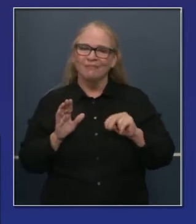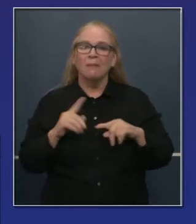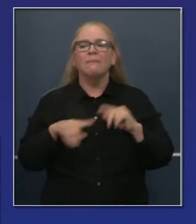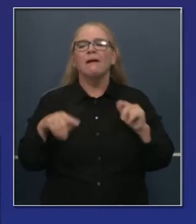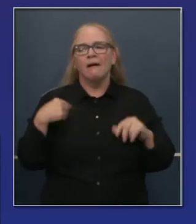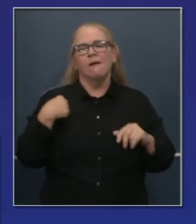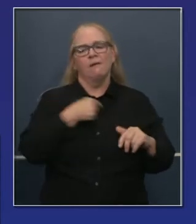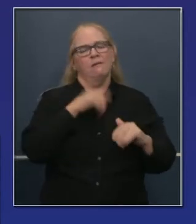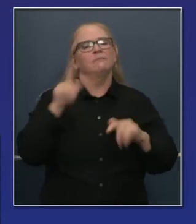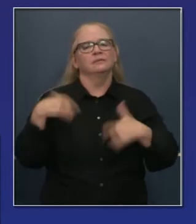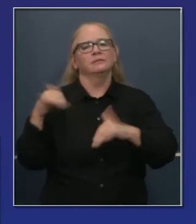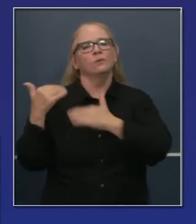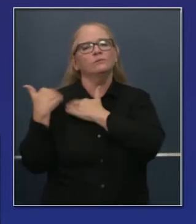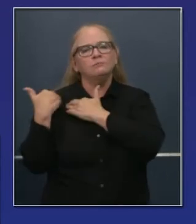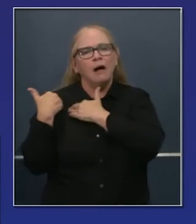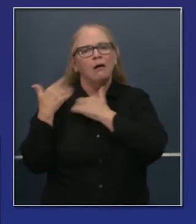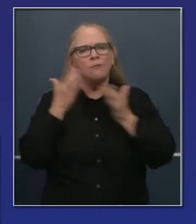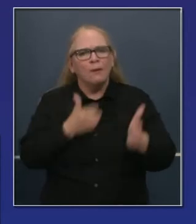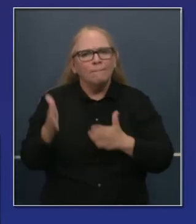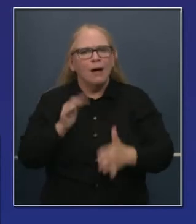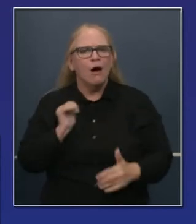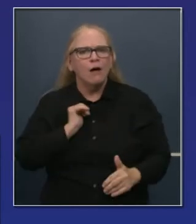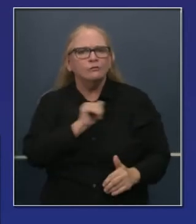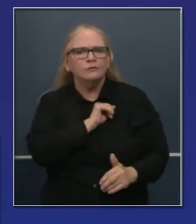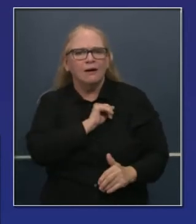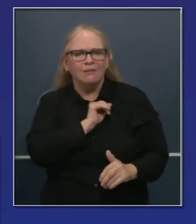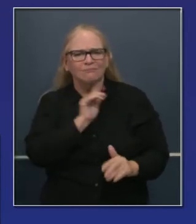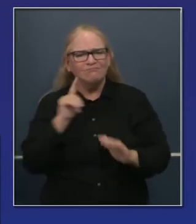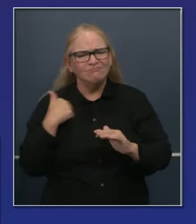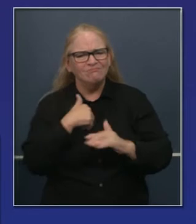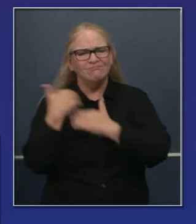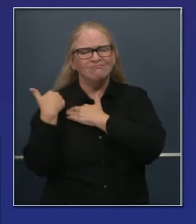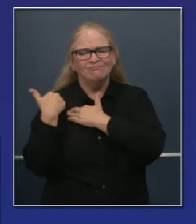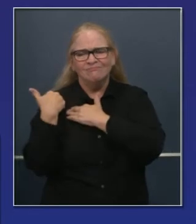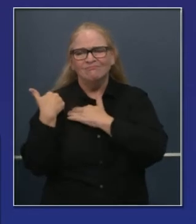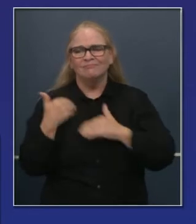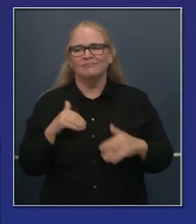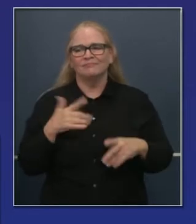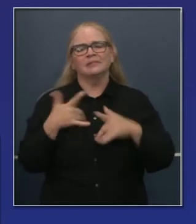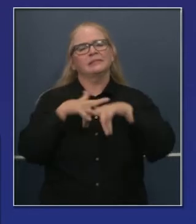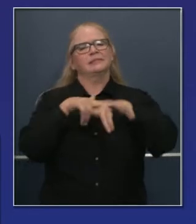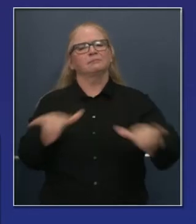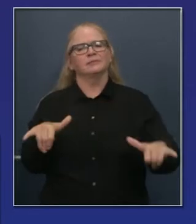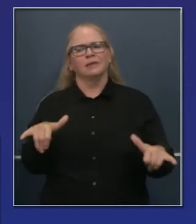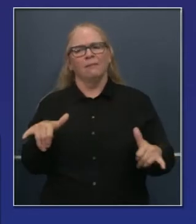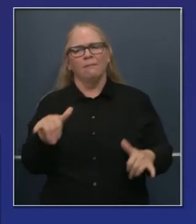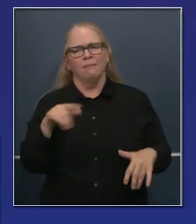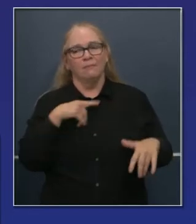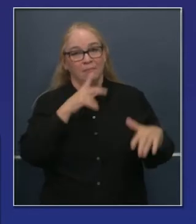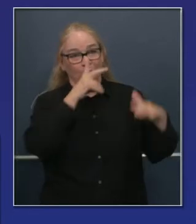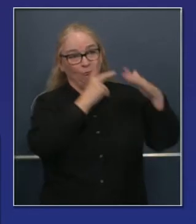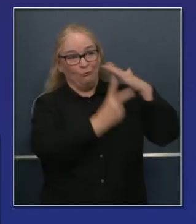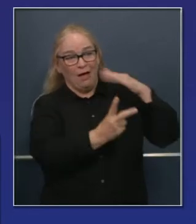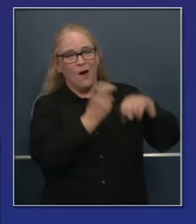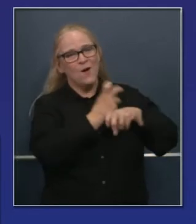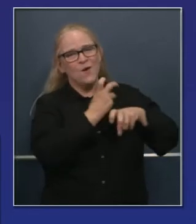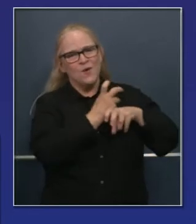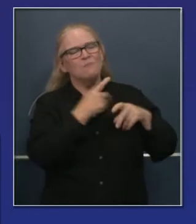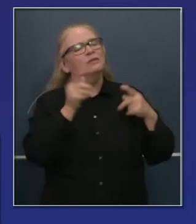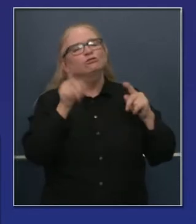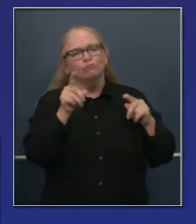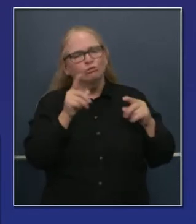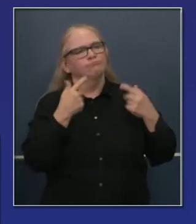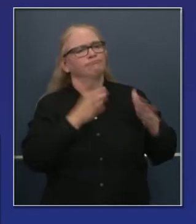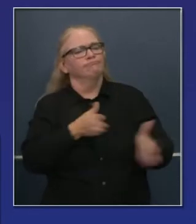y quiero que esto quede bien claro no pudimos predecir estas faltas y eso es